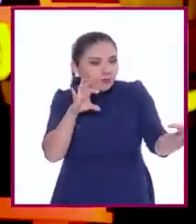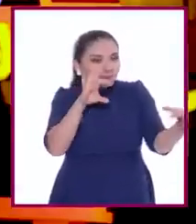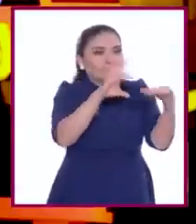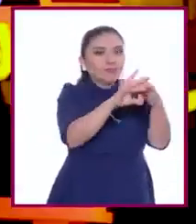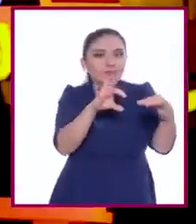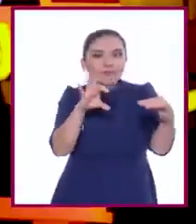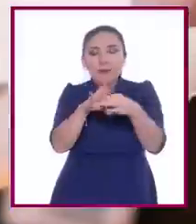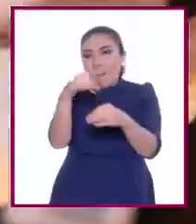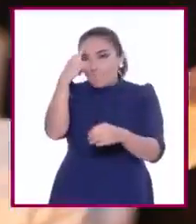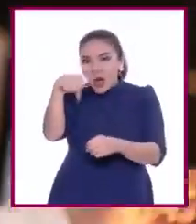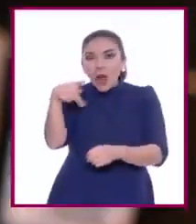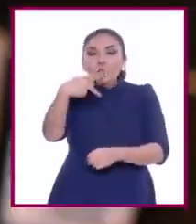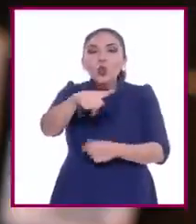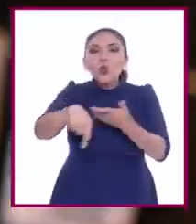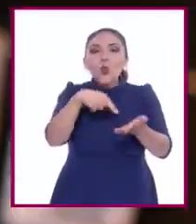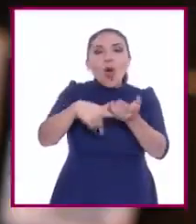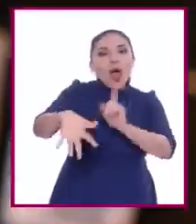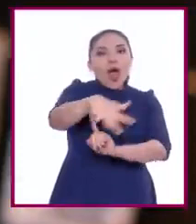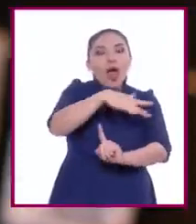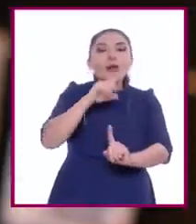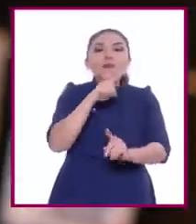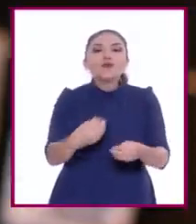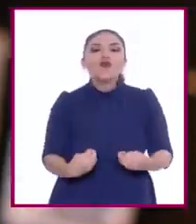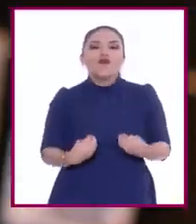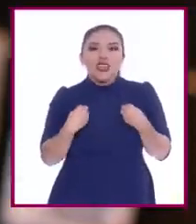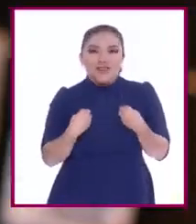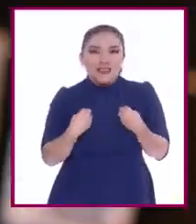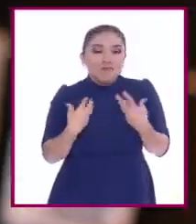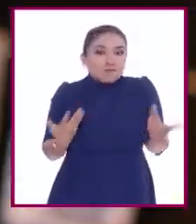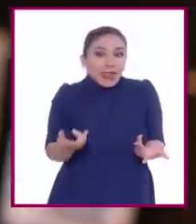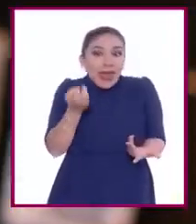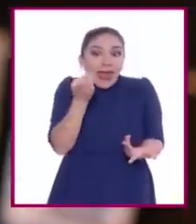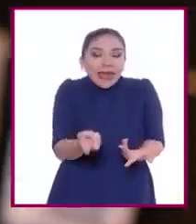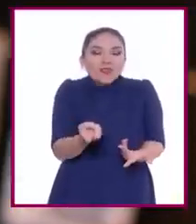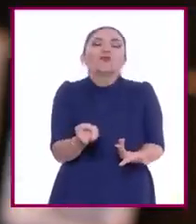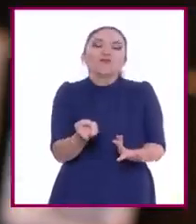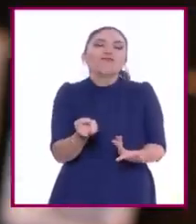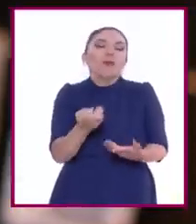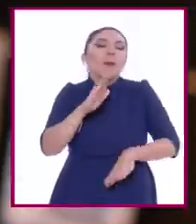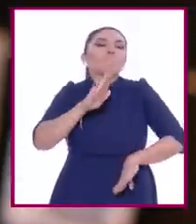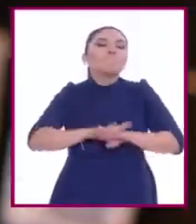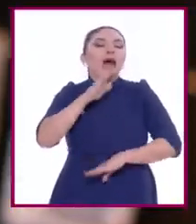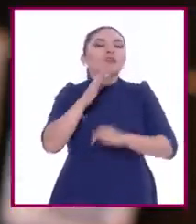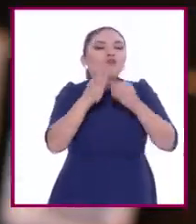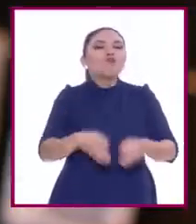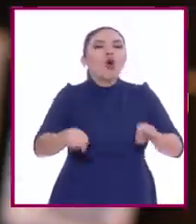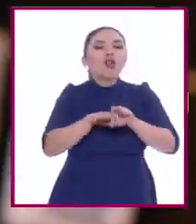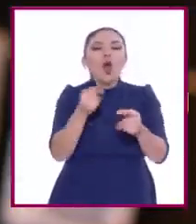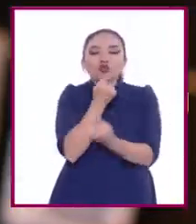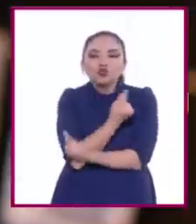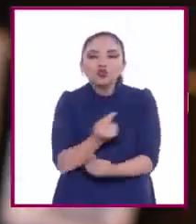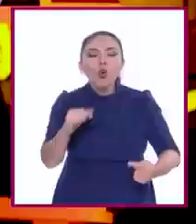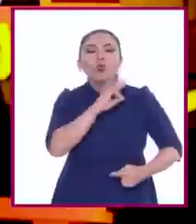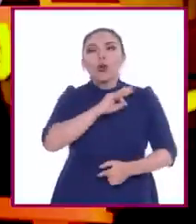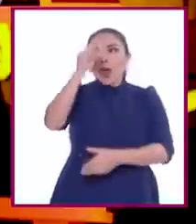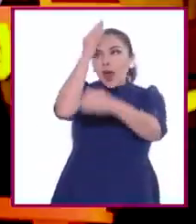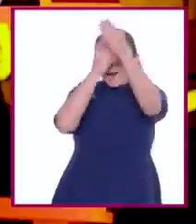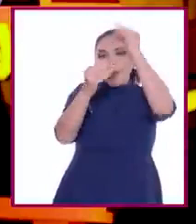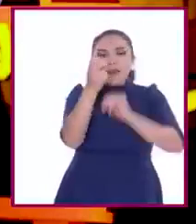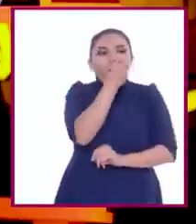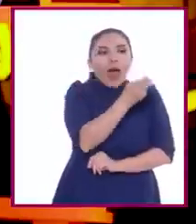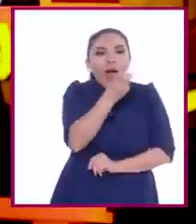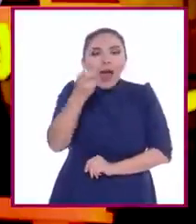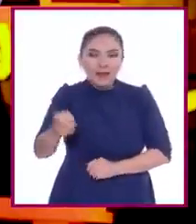en el proyecto dentro de las cuestiones del entorno que están viviendo, porque de esa manera es mucho más significativo para el estudiante. La idea